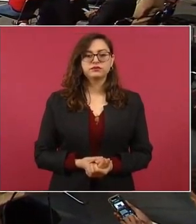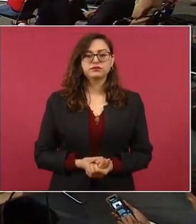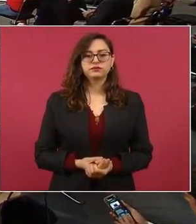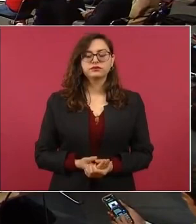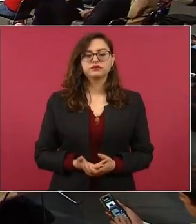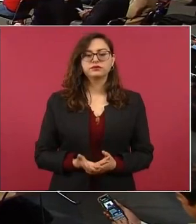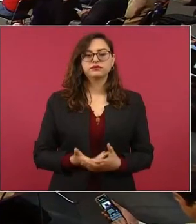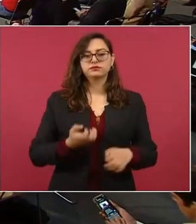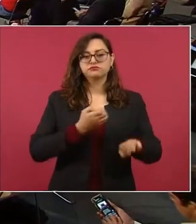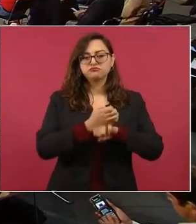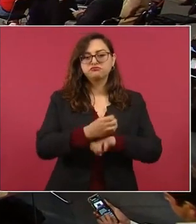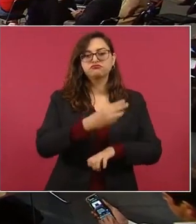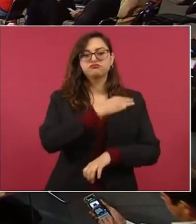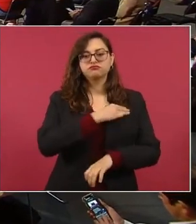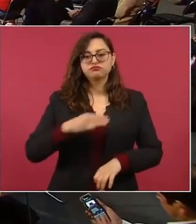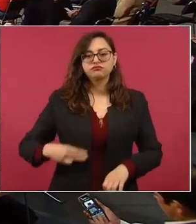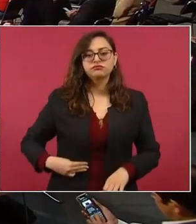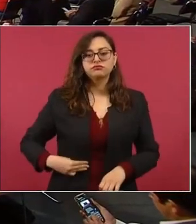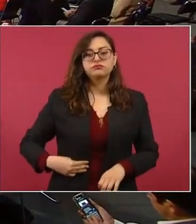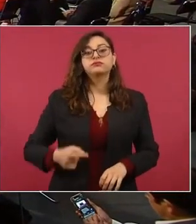Estos son los municipios. Ahí está.